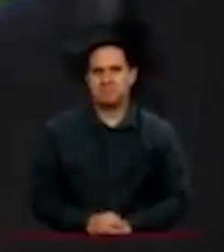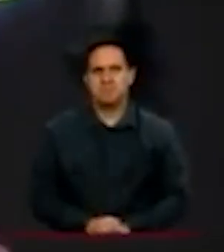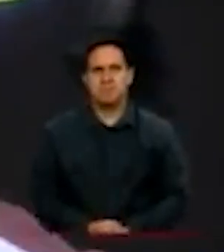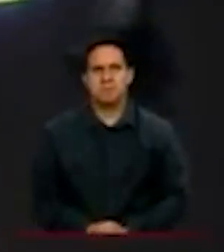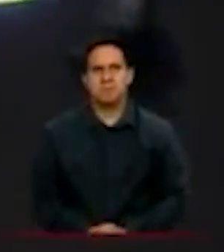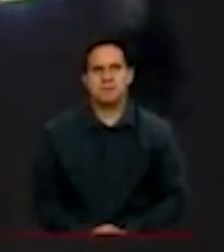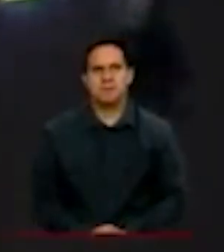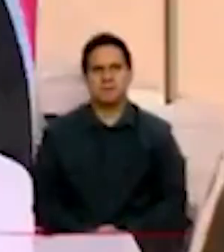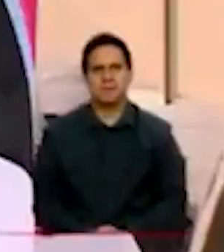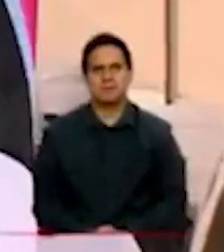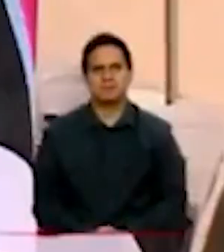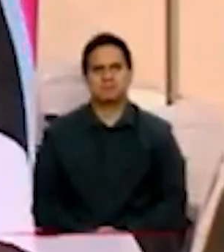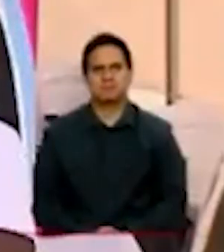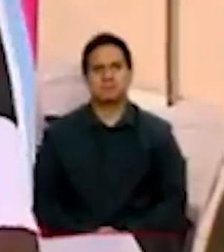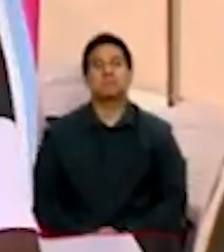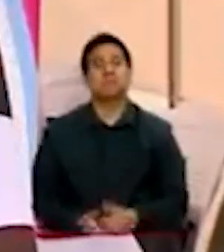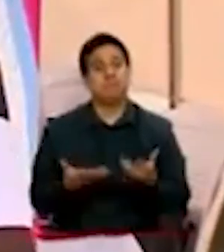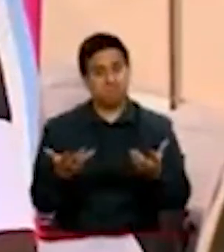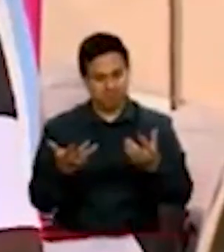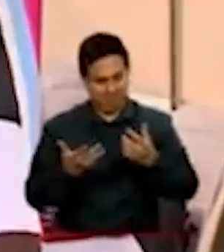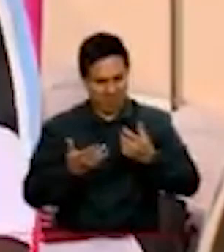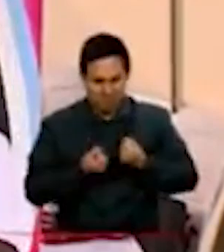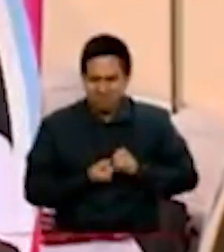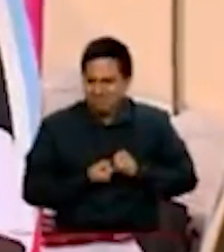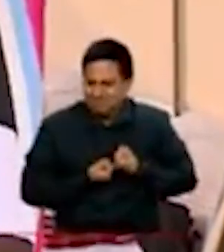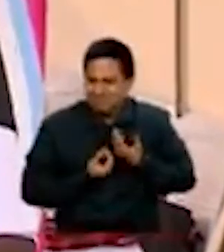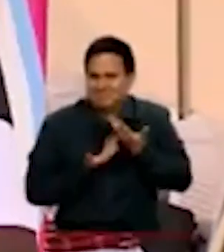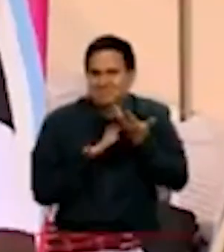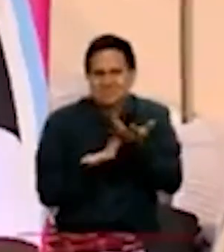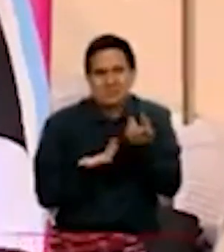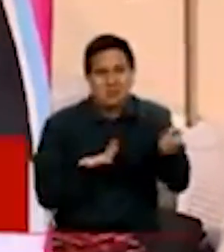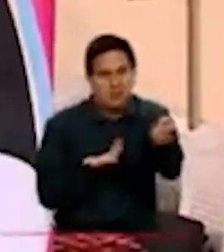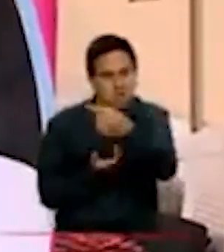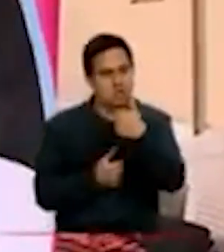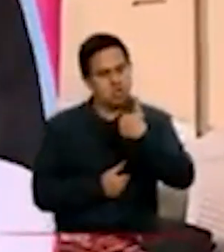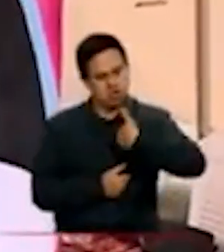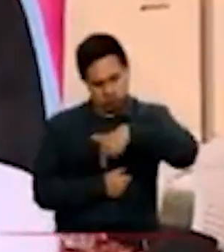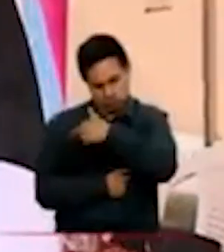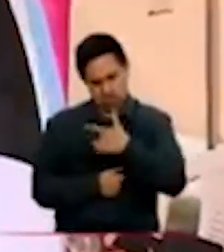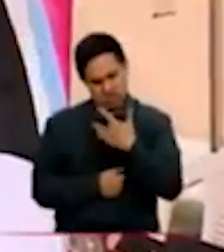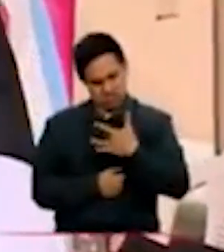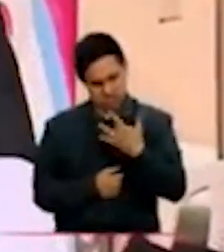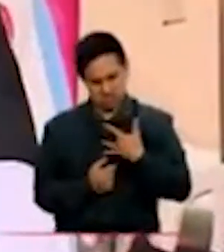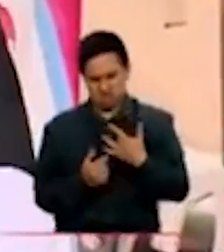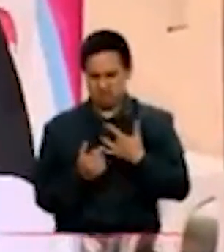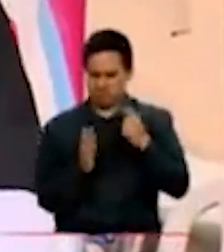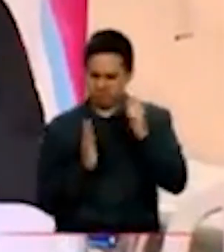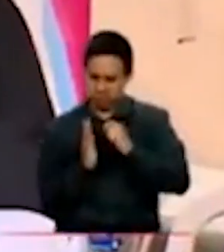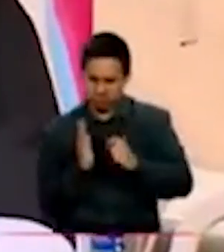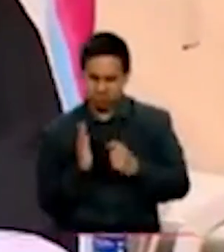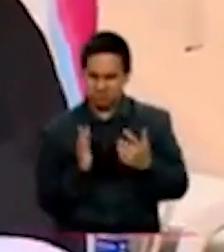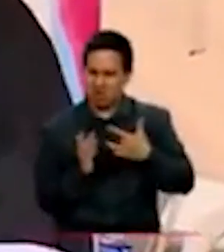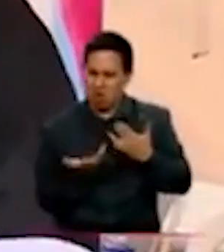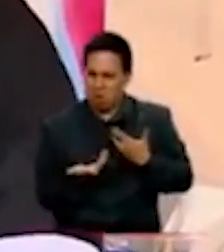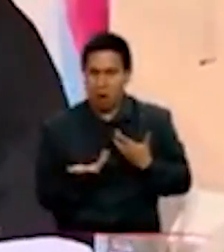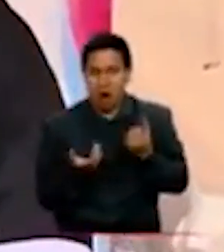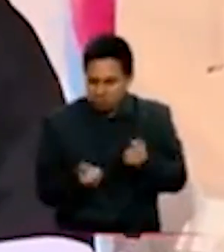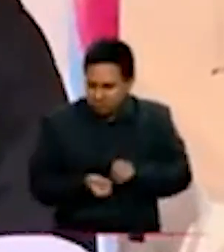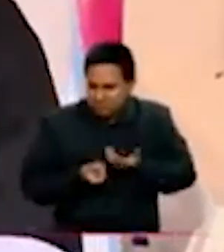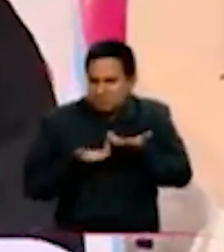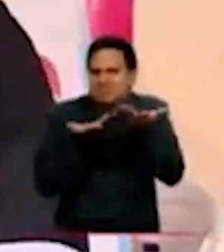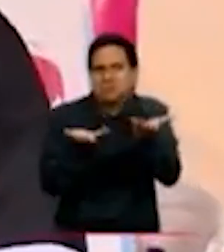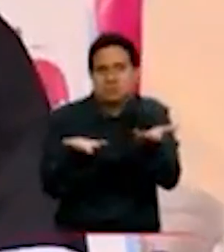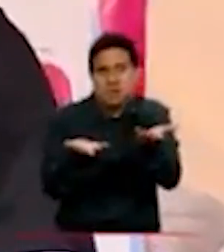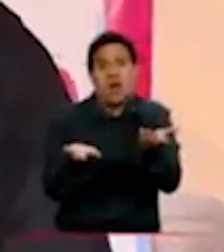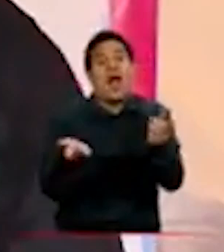Y se marchó. Expresar de esos jóvenes lo que sentimos nosotros, lo que sentimos en el territorio, y sobre todo que ellos sepan,